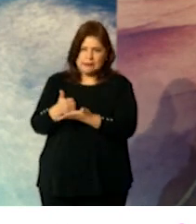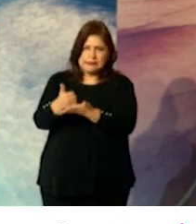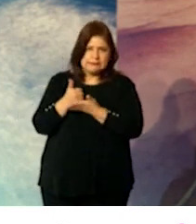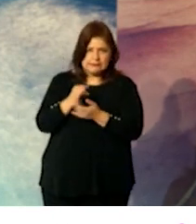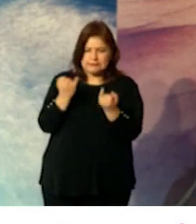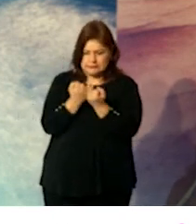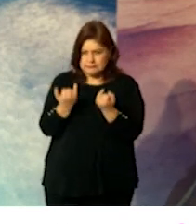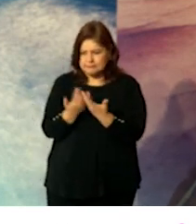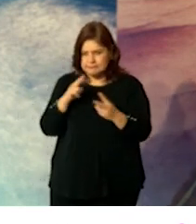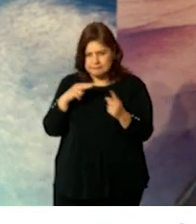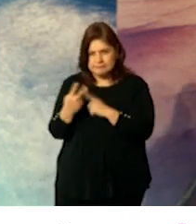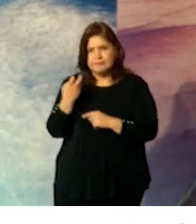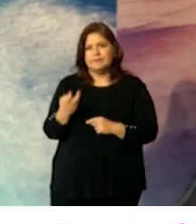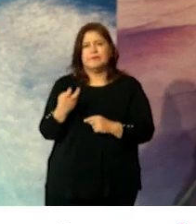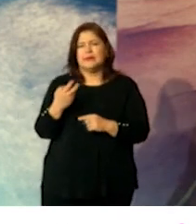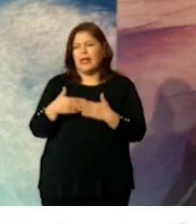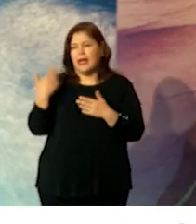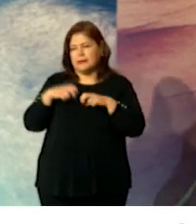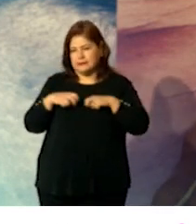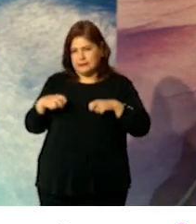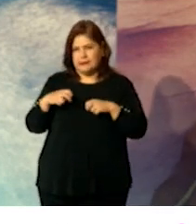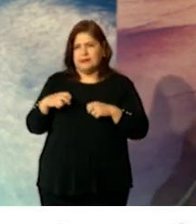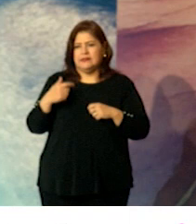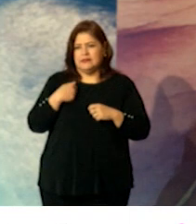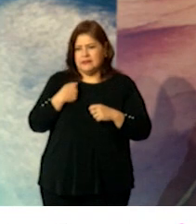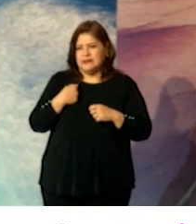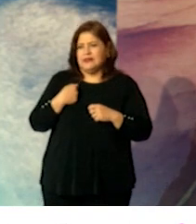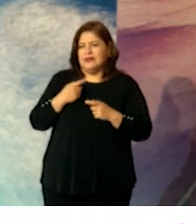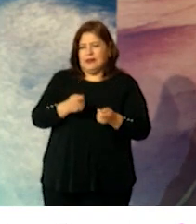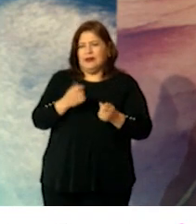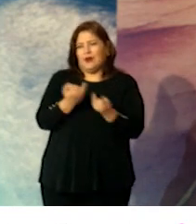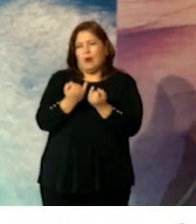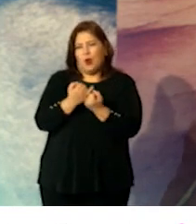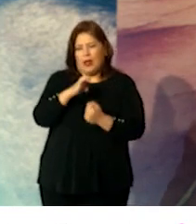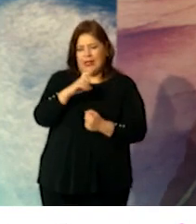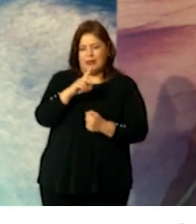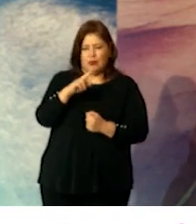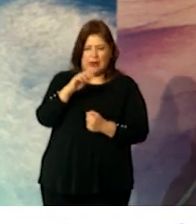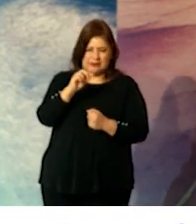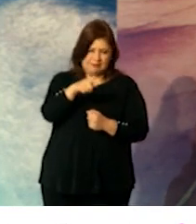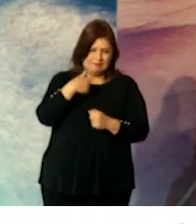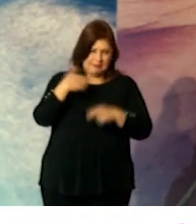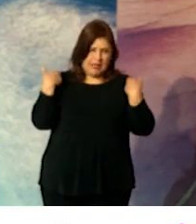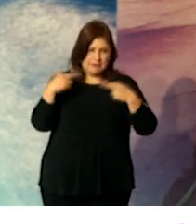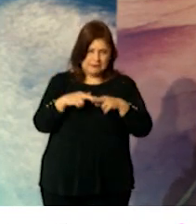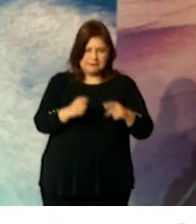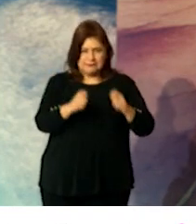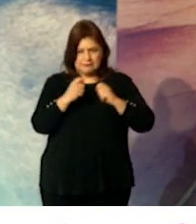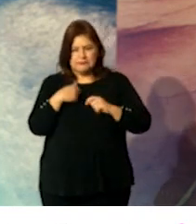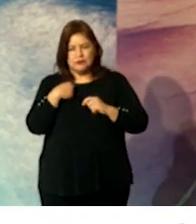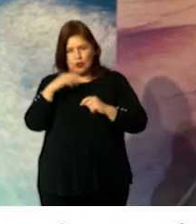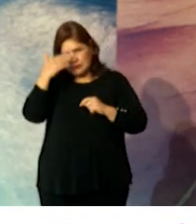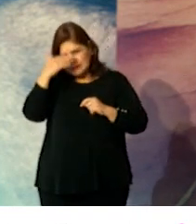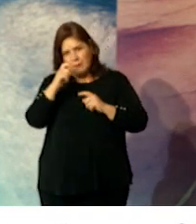aquí del panel anterior, obviamente yo al ser discípula de Edward, ya conozco mucho de esos cuestionamientos y